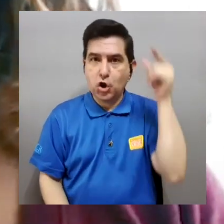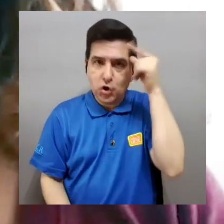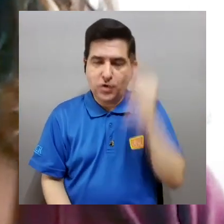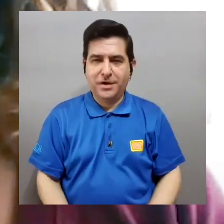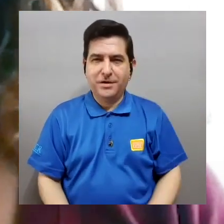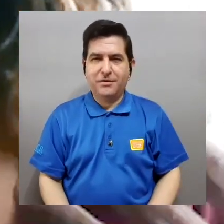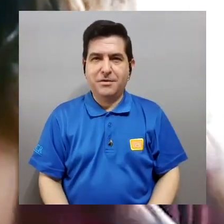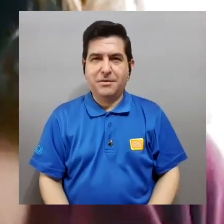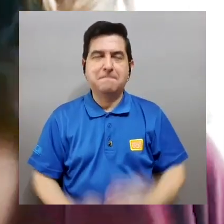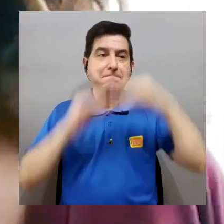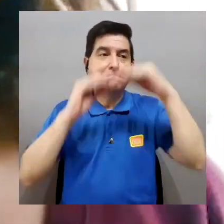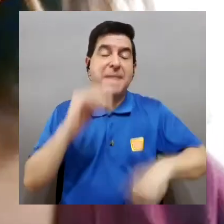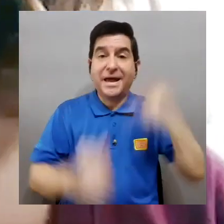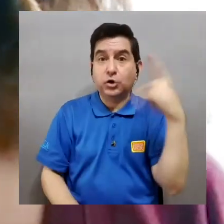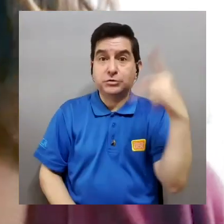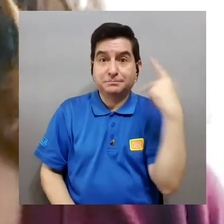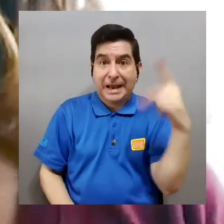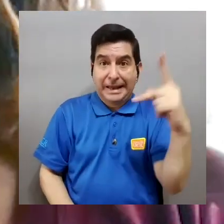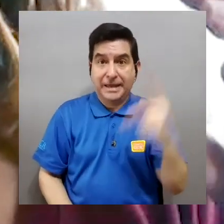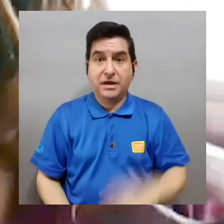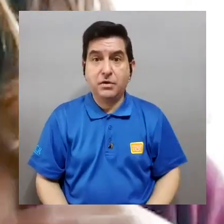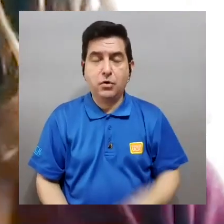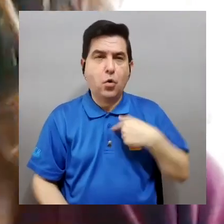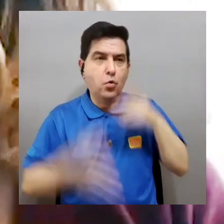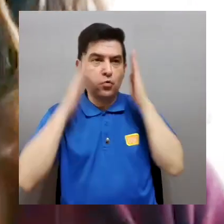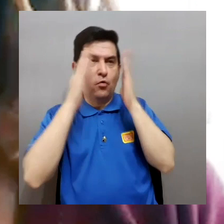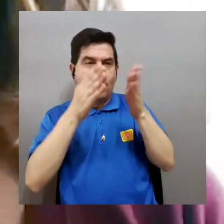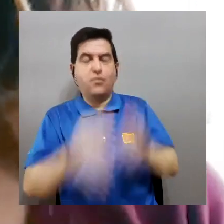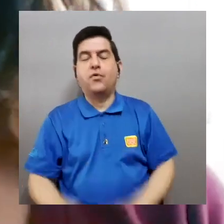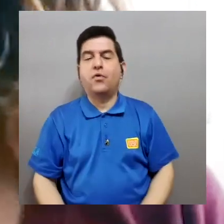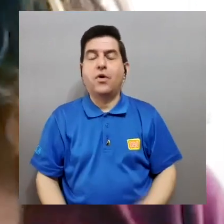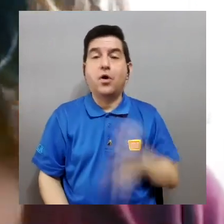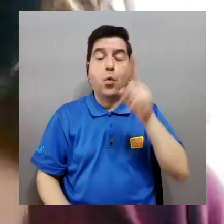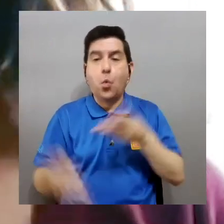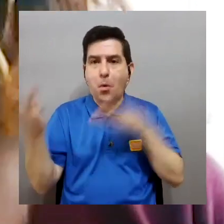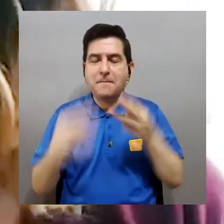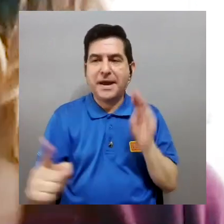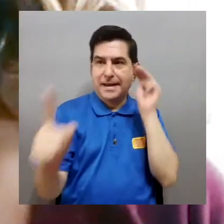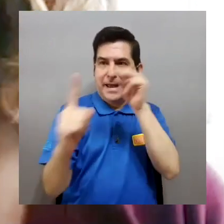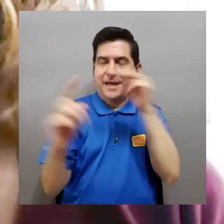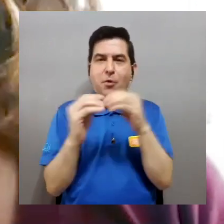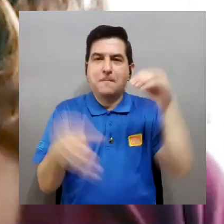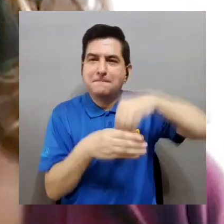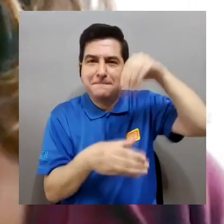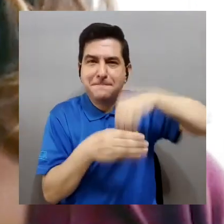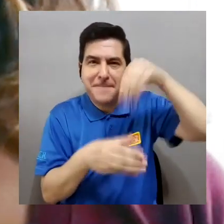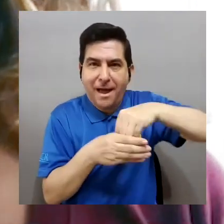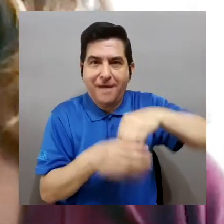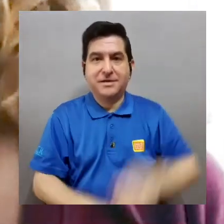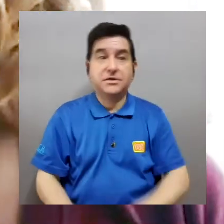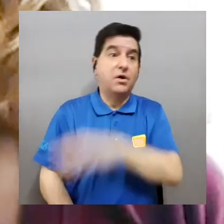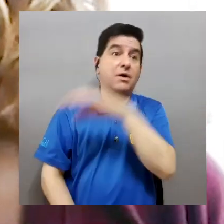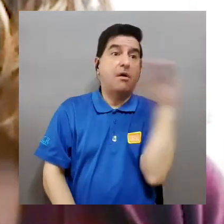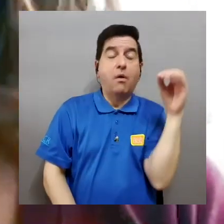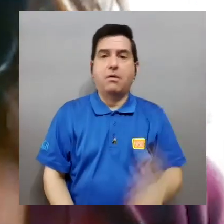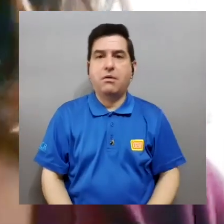es mucho menos riesgoso apuntar a un mercado meta con mayores ingresos